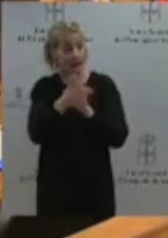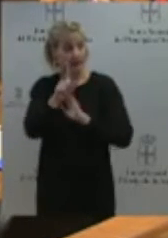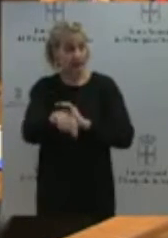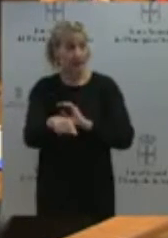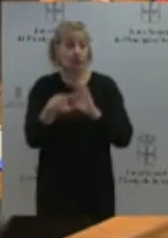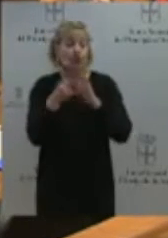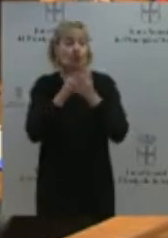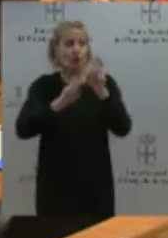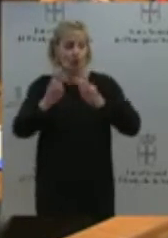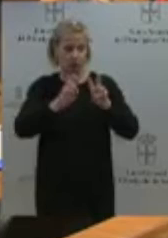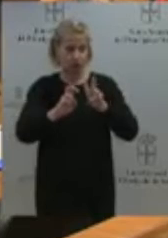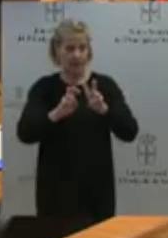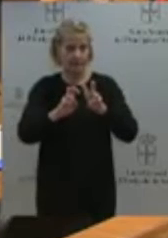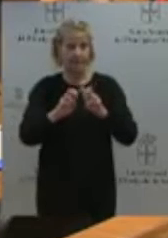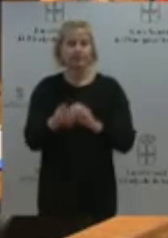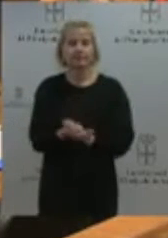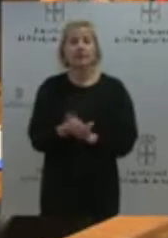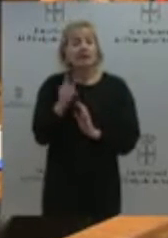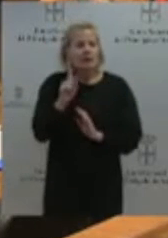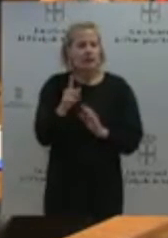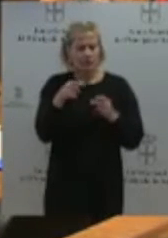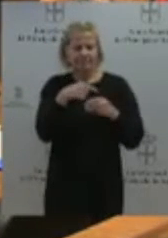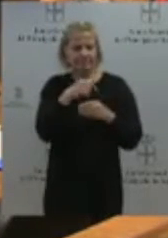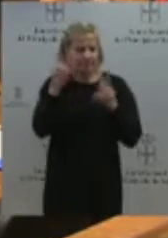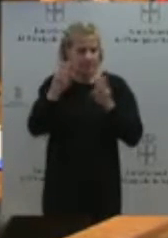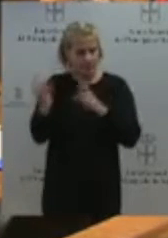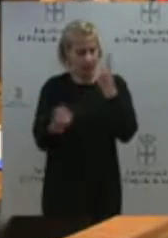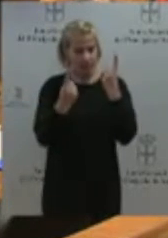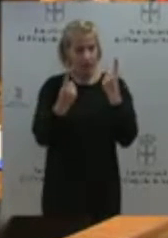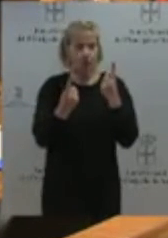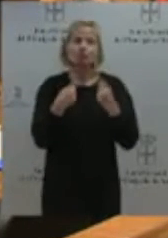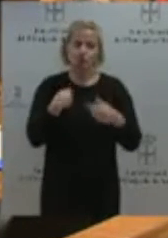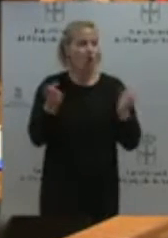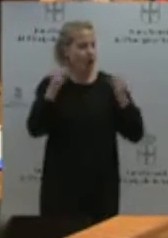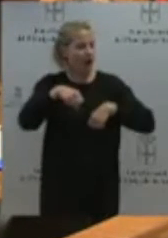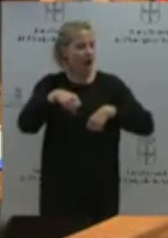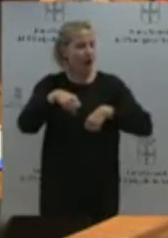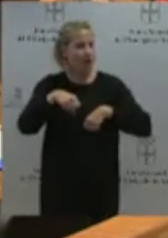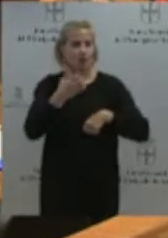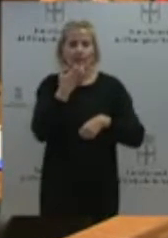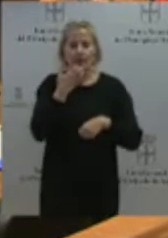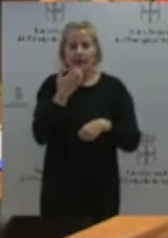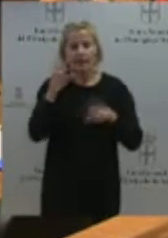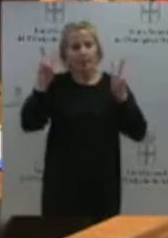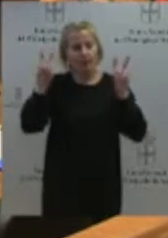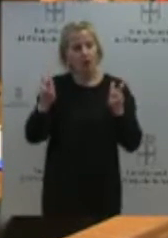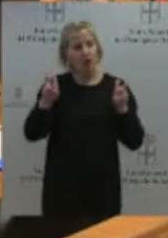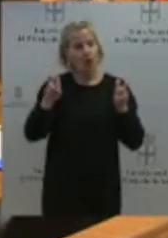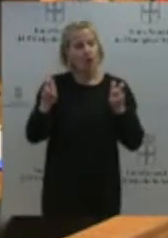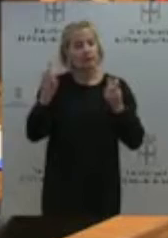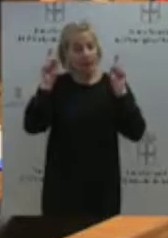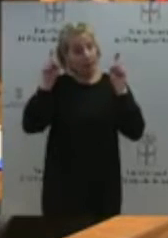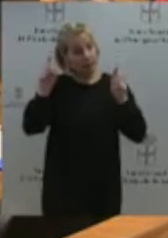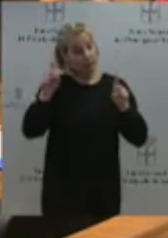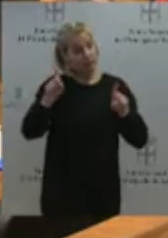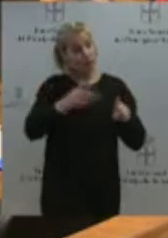tocado comparto plenamente. Hay que solucionar el tema de la asignación de interinos, porque desde luego no es lógico lo que estamos haciendo. Y eso es verdad. Y ya saben